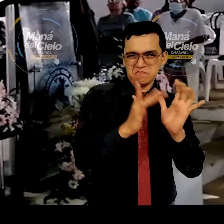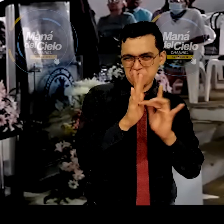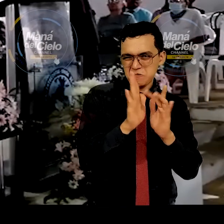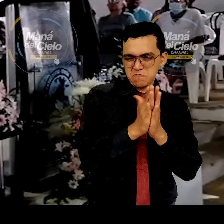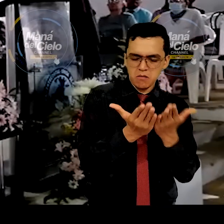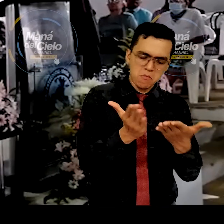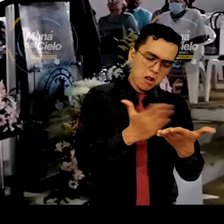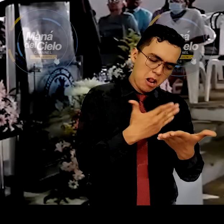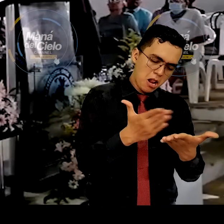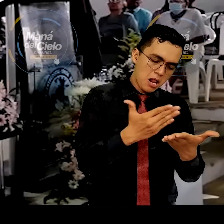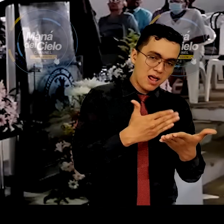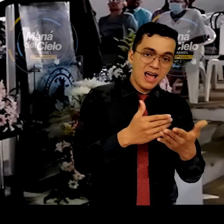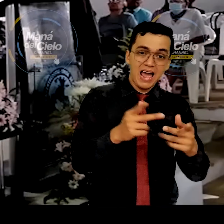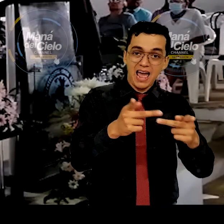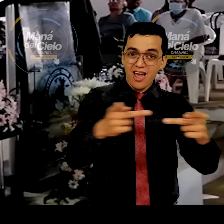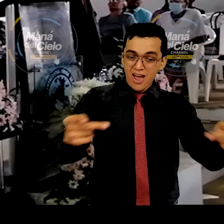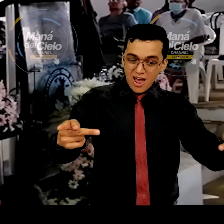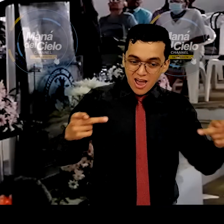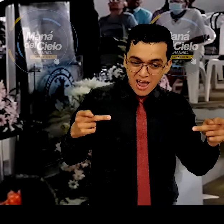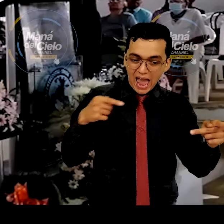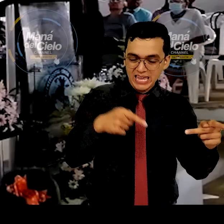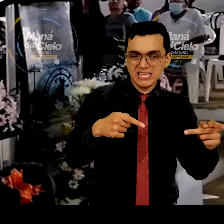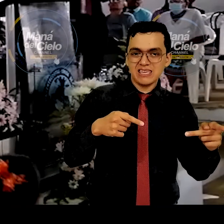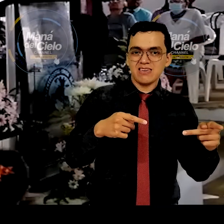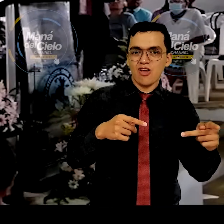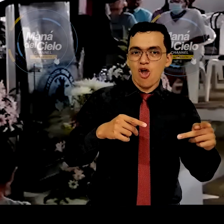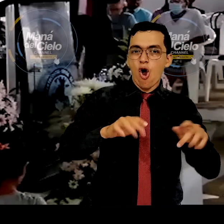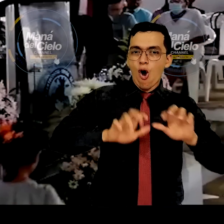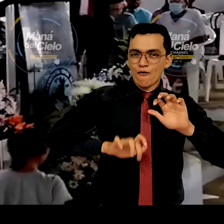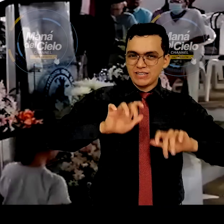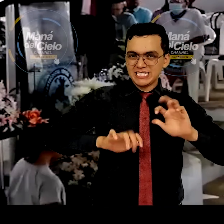Y estando solo en mi oficina, que estaba en construcción, no tenía puerta.